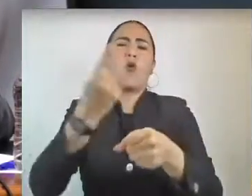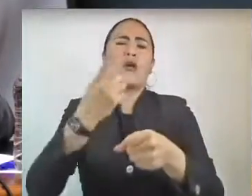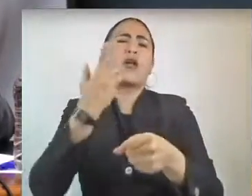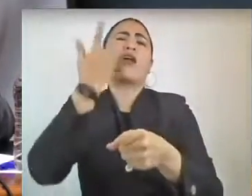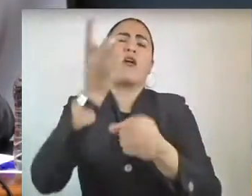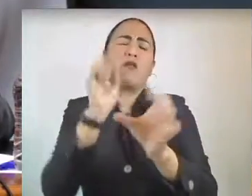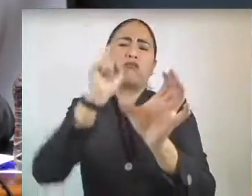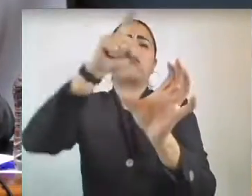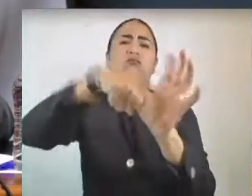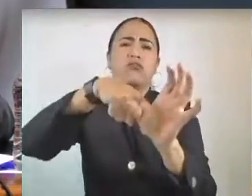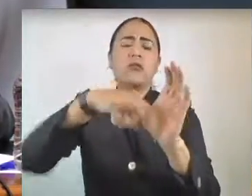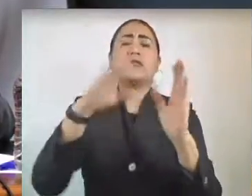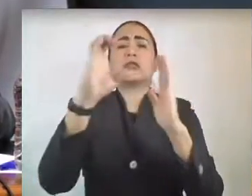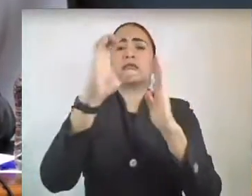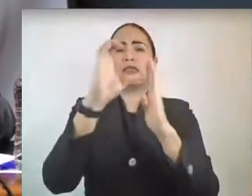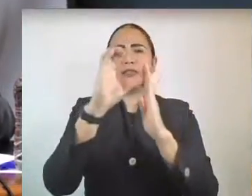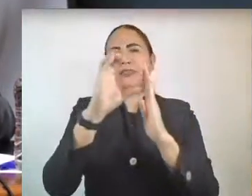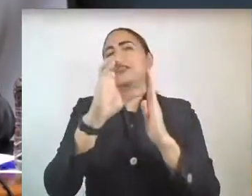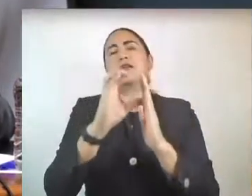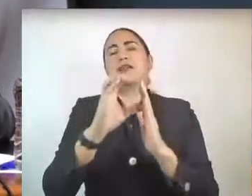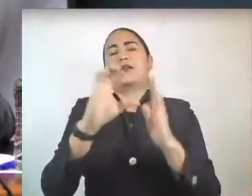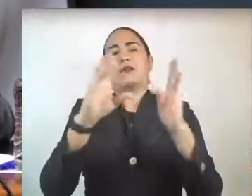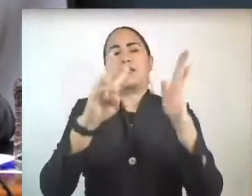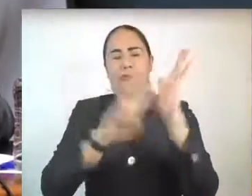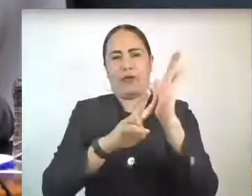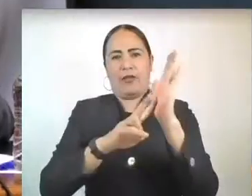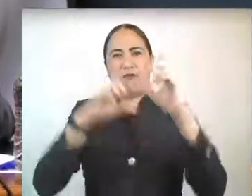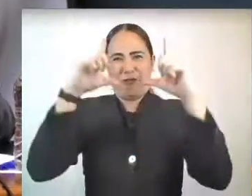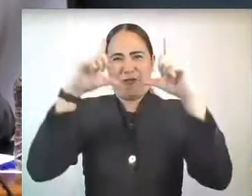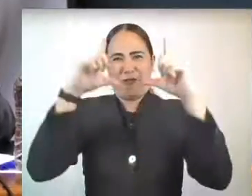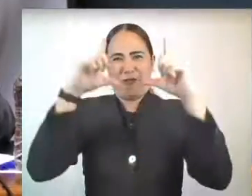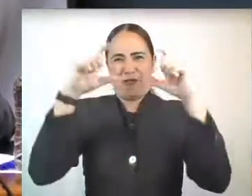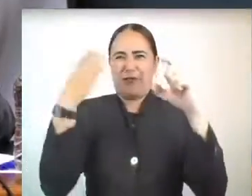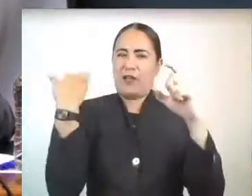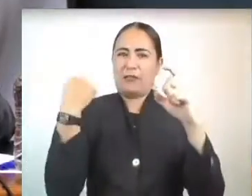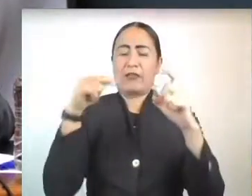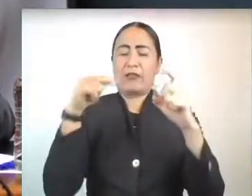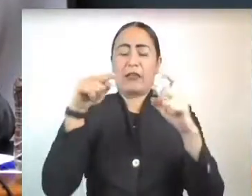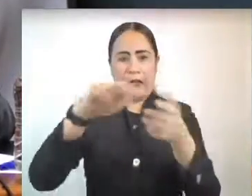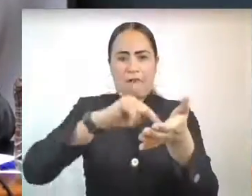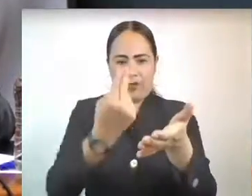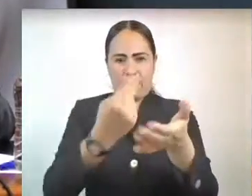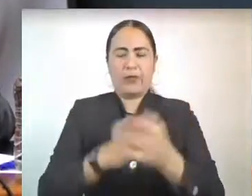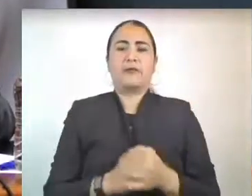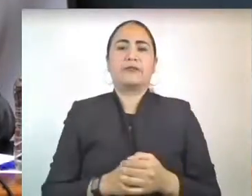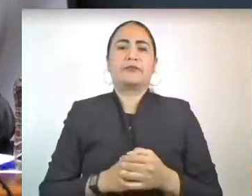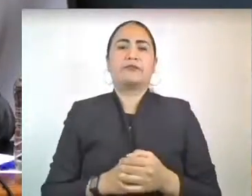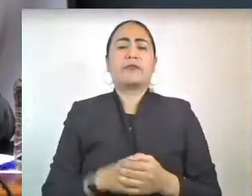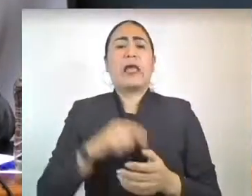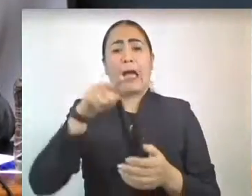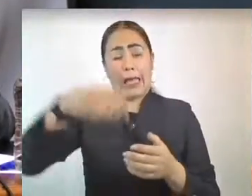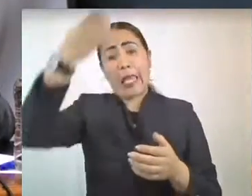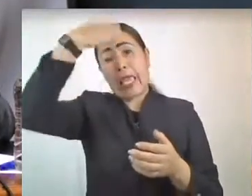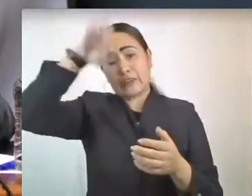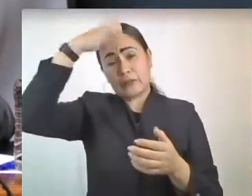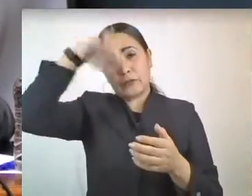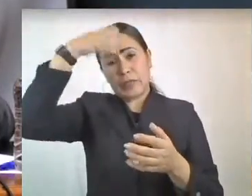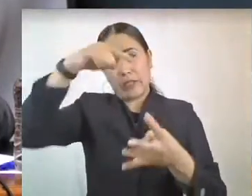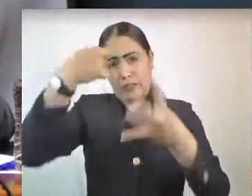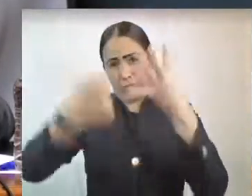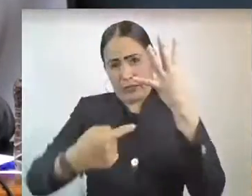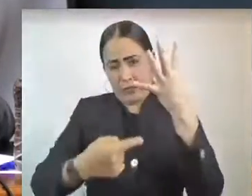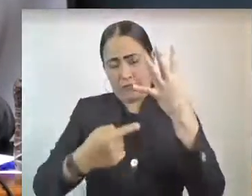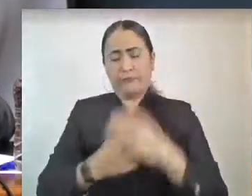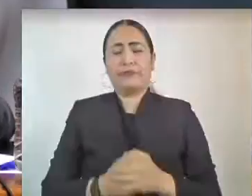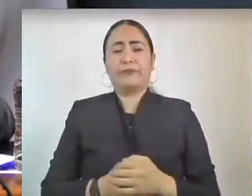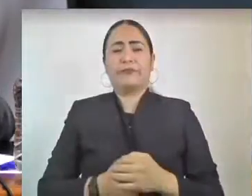con fotografía reciente, firmado por él o la aspirante, donde se especifique su experiencia en la materia. Carta